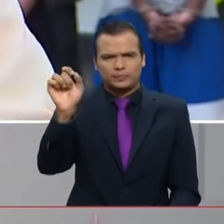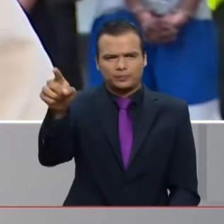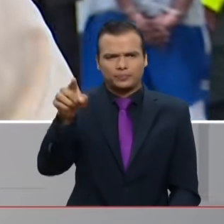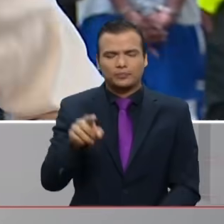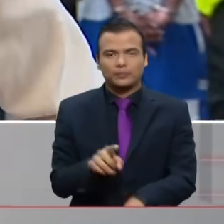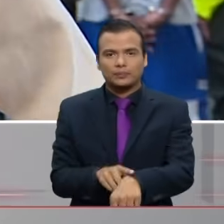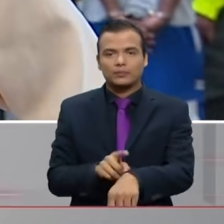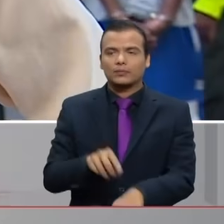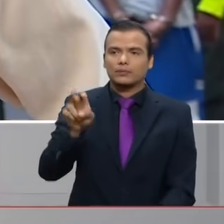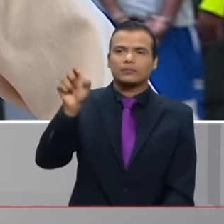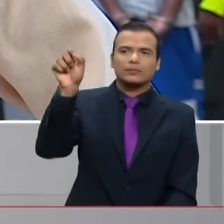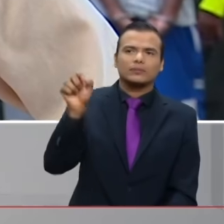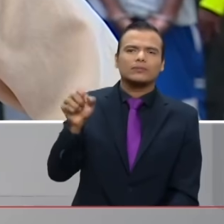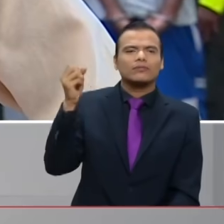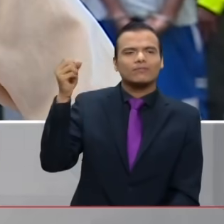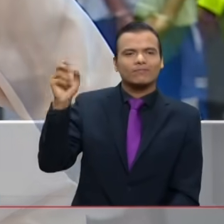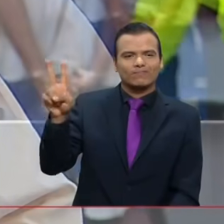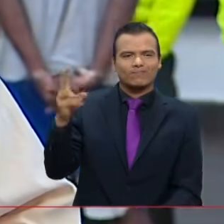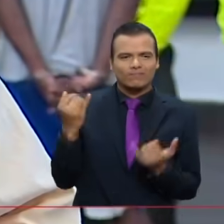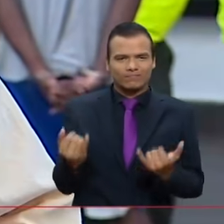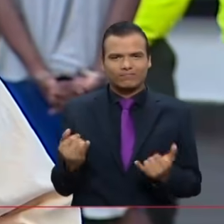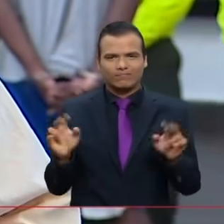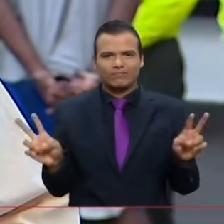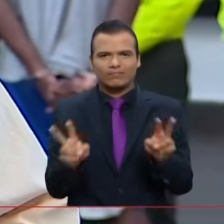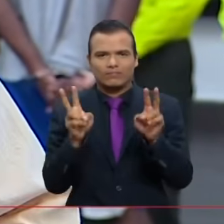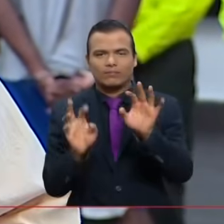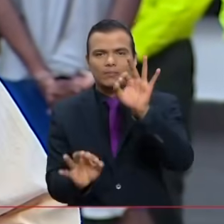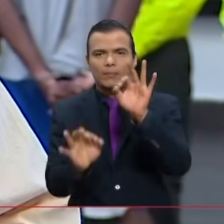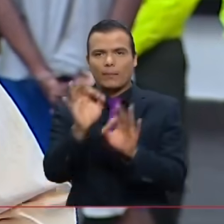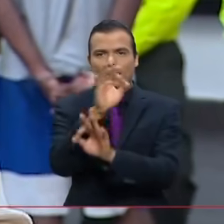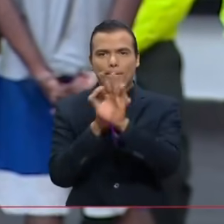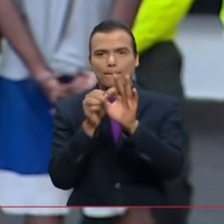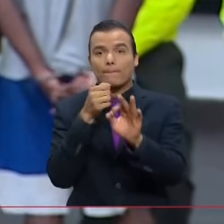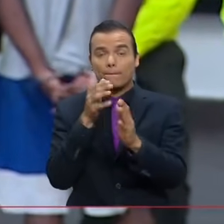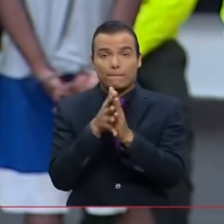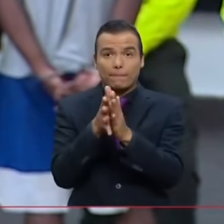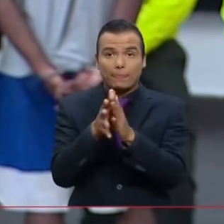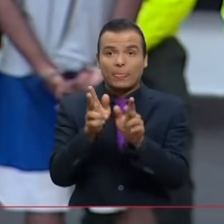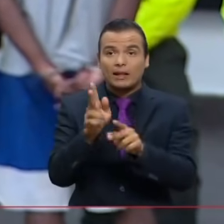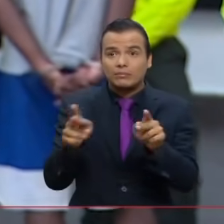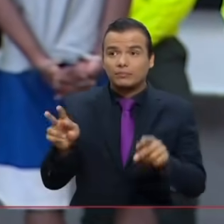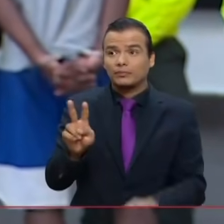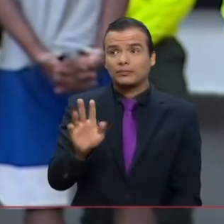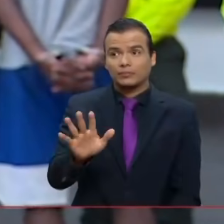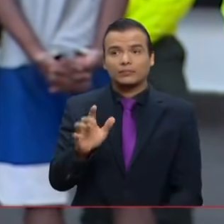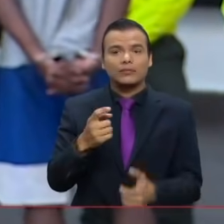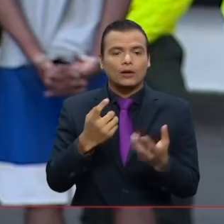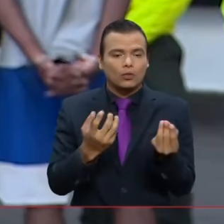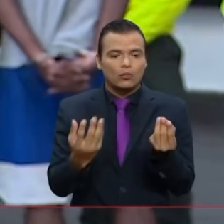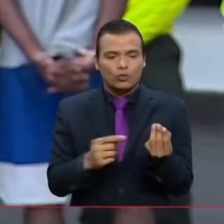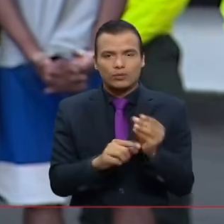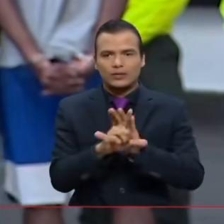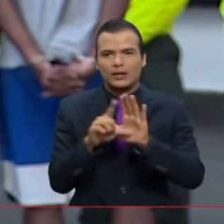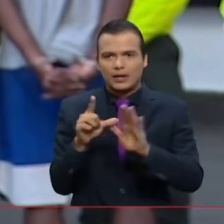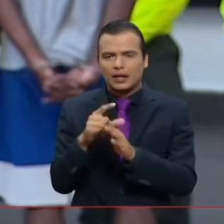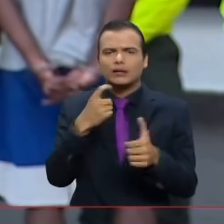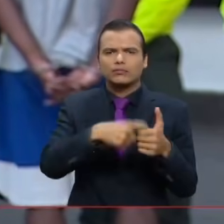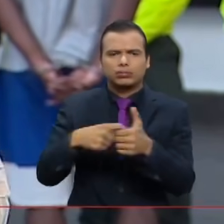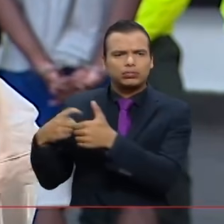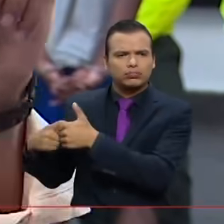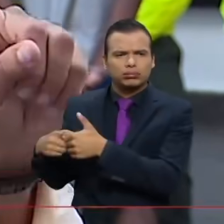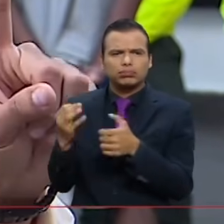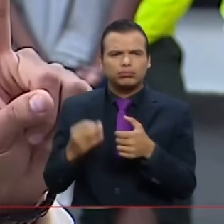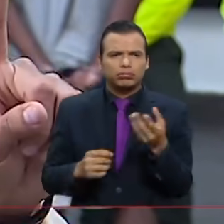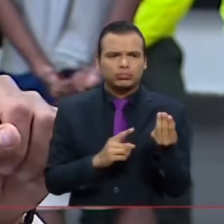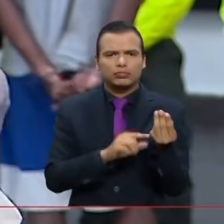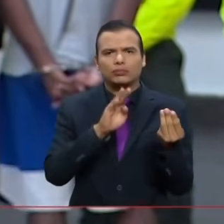Siete, 12 minutos de la mañana, estamos en directo en Telepacífico Noticias. Estas 25 personas pertenecían a dos organizaciones criminales, una conocida